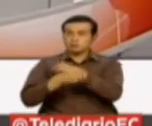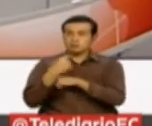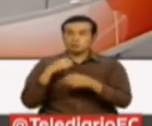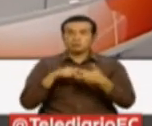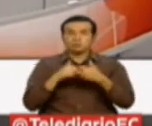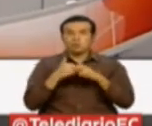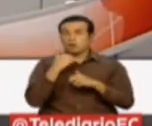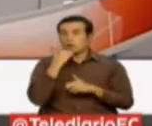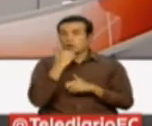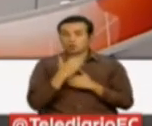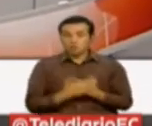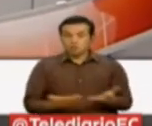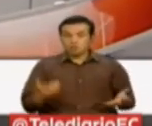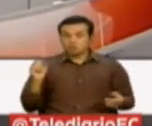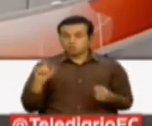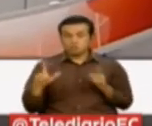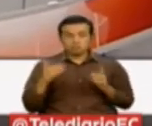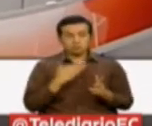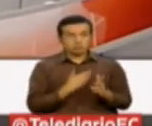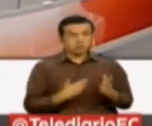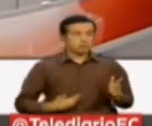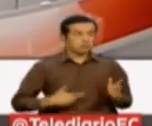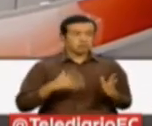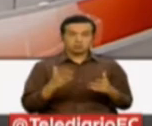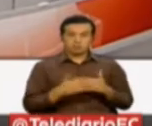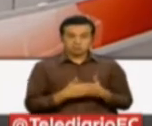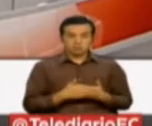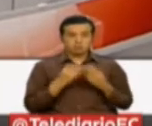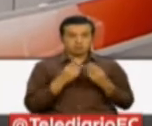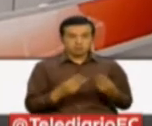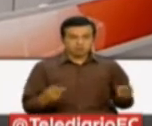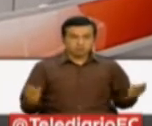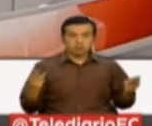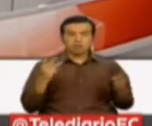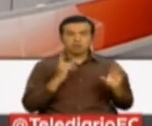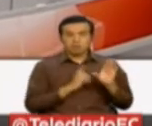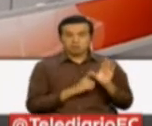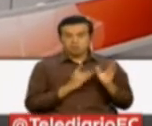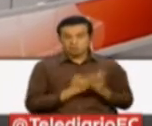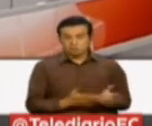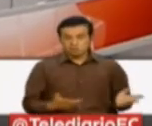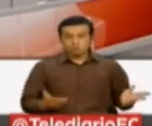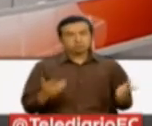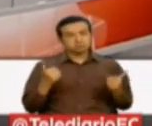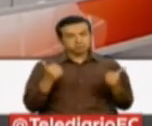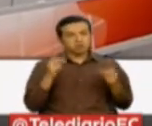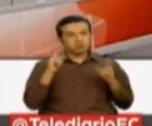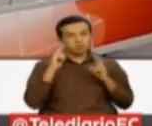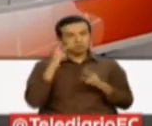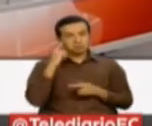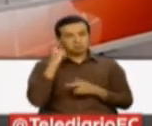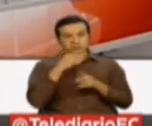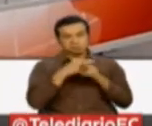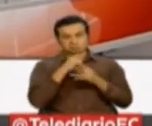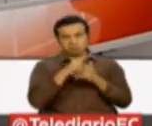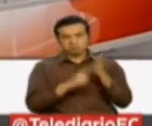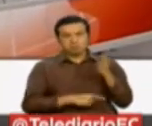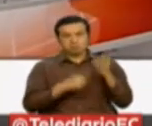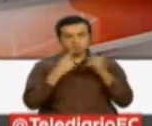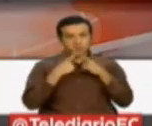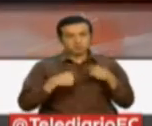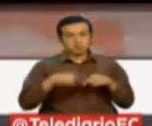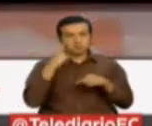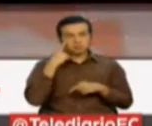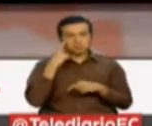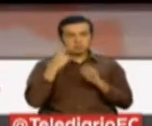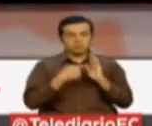afectar algunos insumos presidente ha dicho que no están incluidos materias primas bienes de capital enhorabuena y esperamos conocer el listado oficial de lo que se